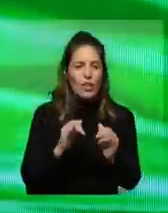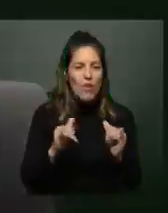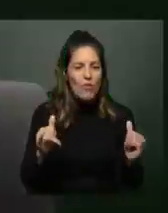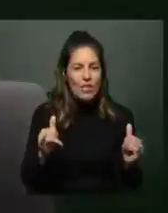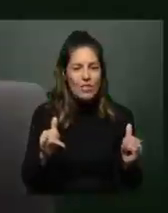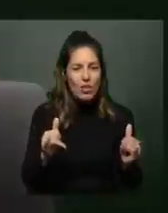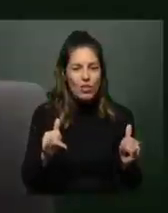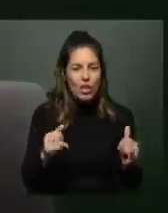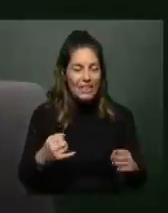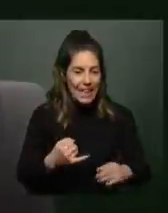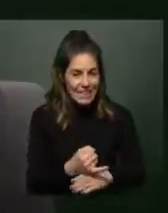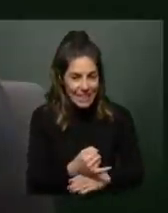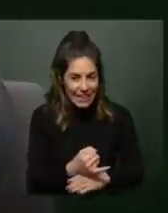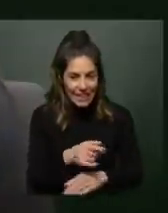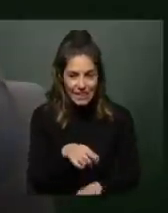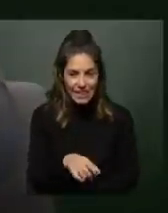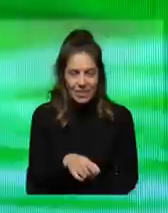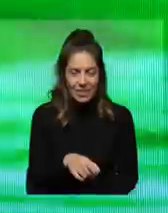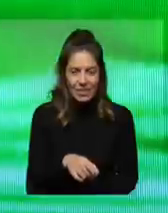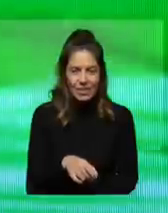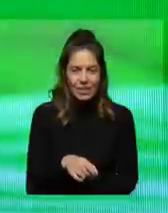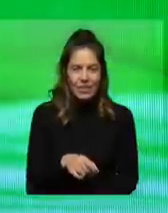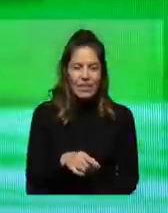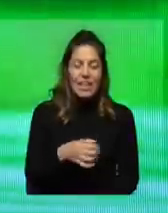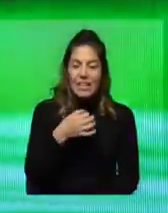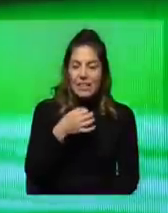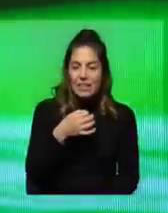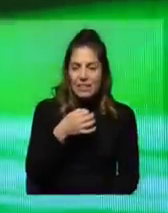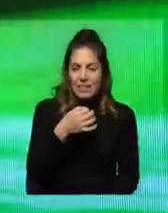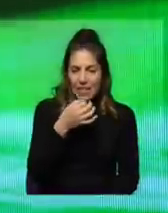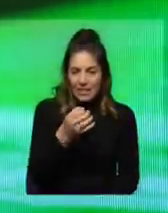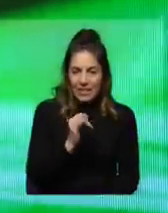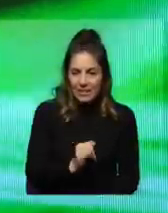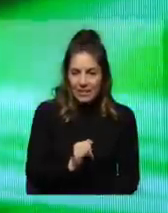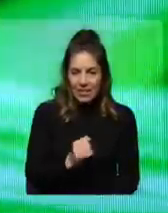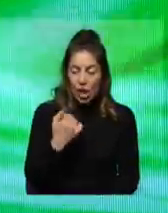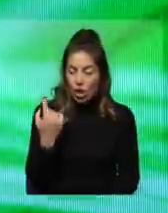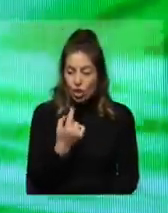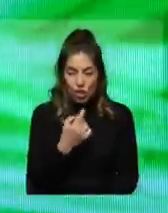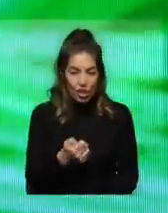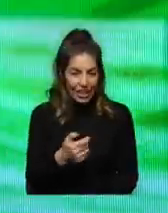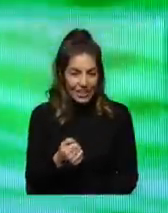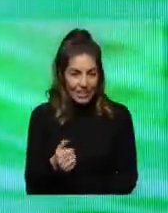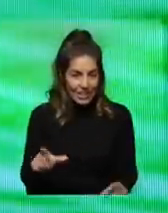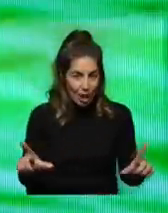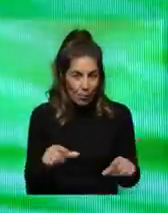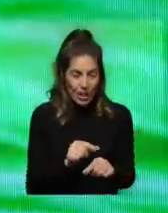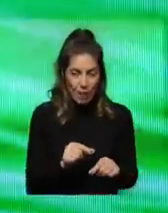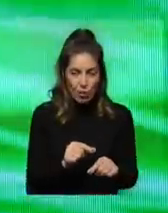de siniestralidad por parte de una sí decirte que por Nosotros acabamos de cerrar el